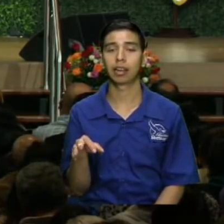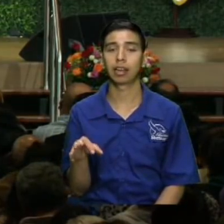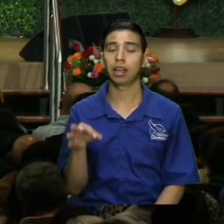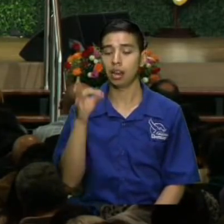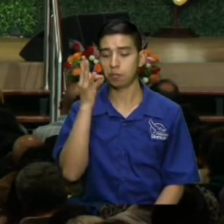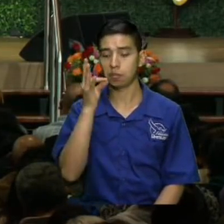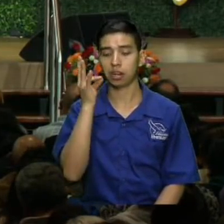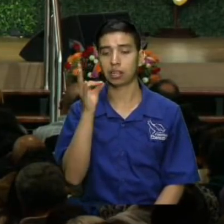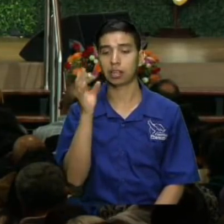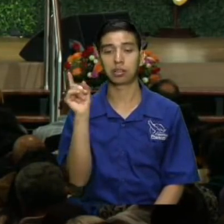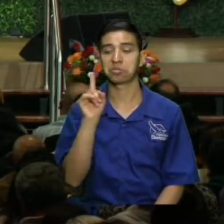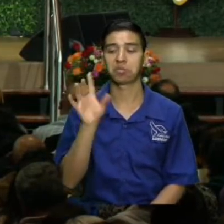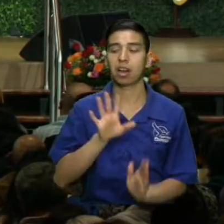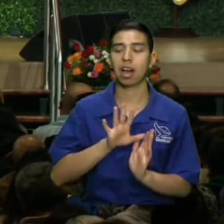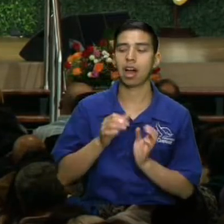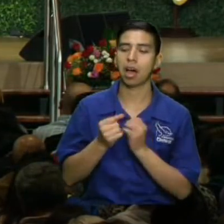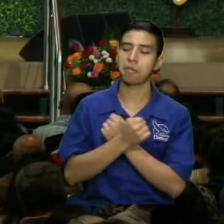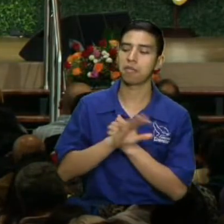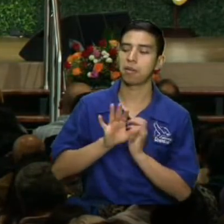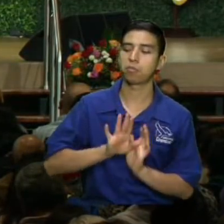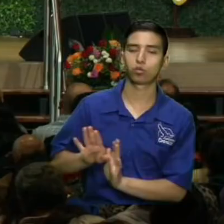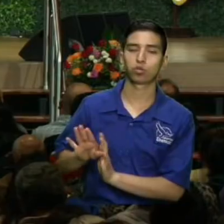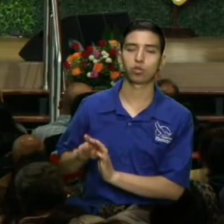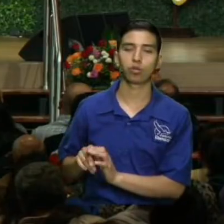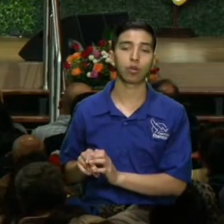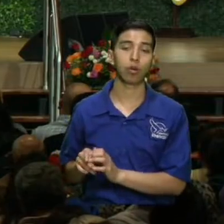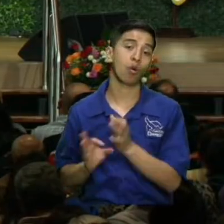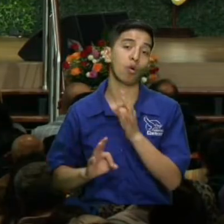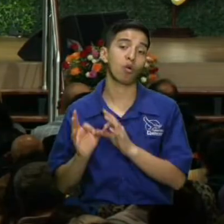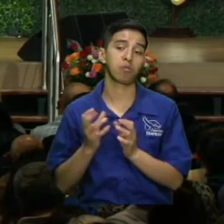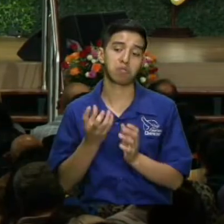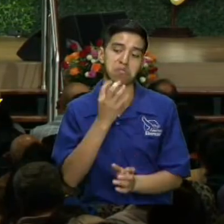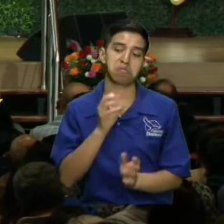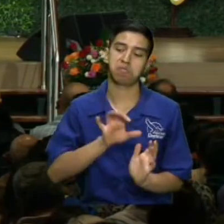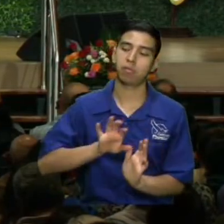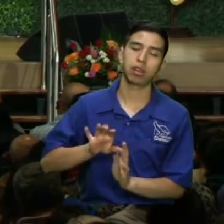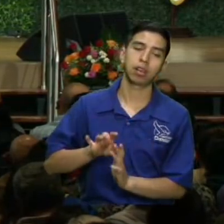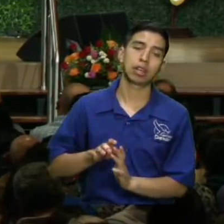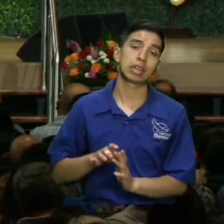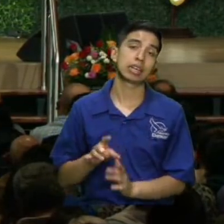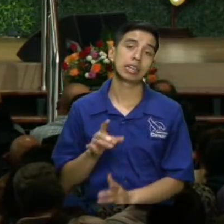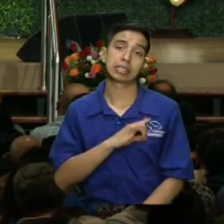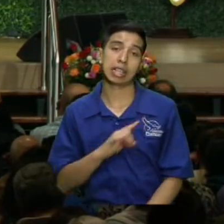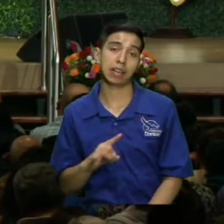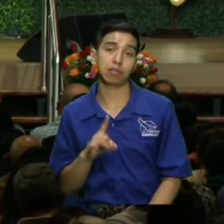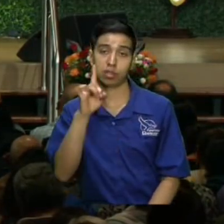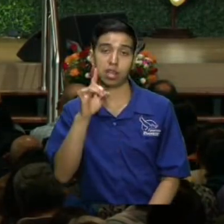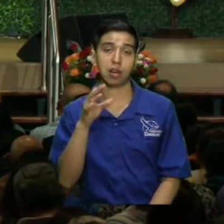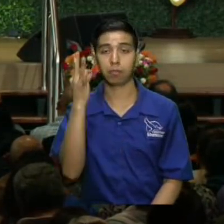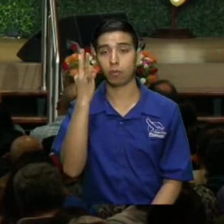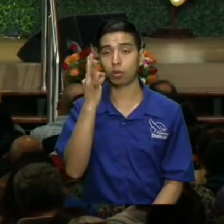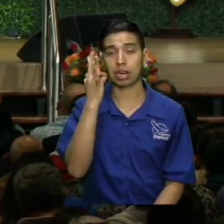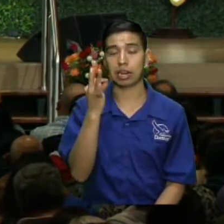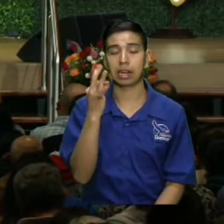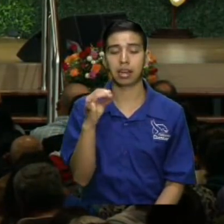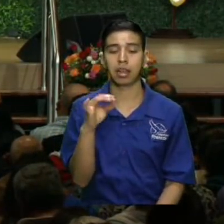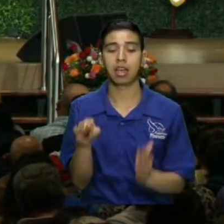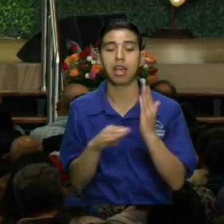menos amada, o aquí dice aborrecida, quedaba embarazada, él no tenía